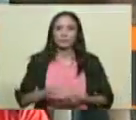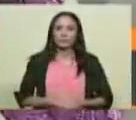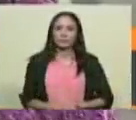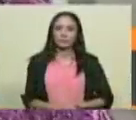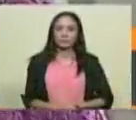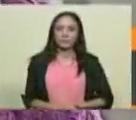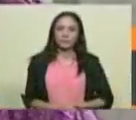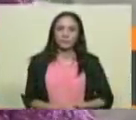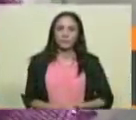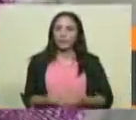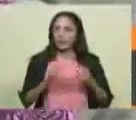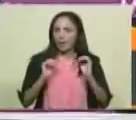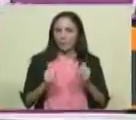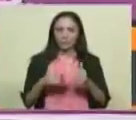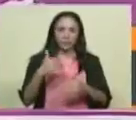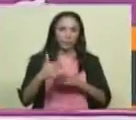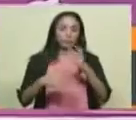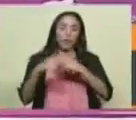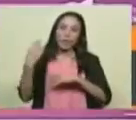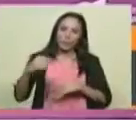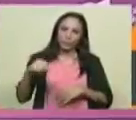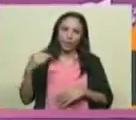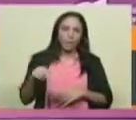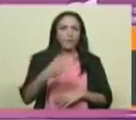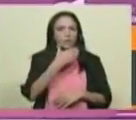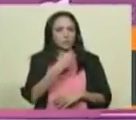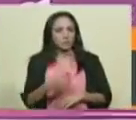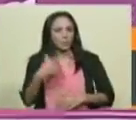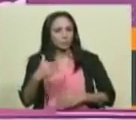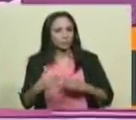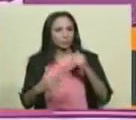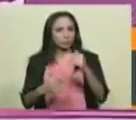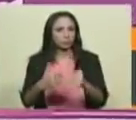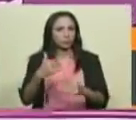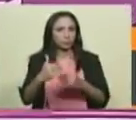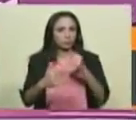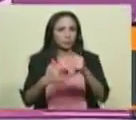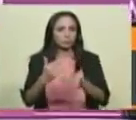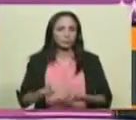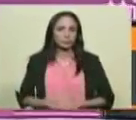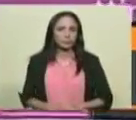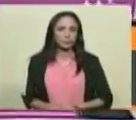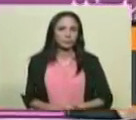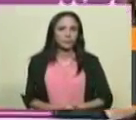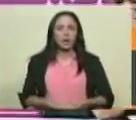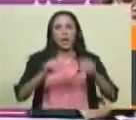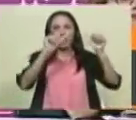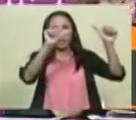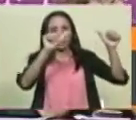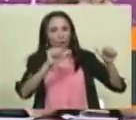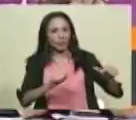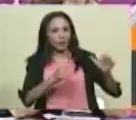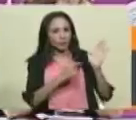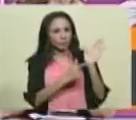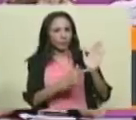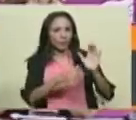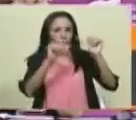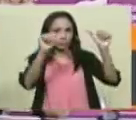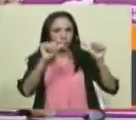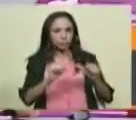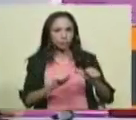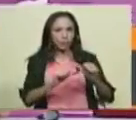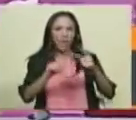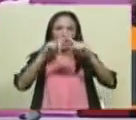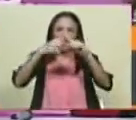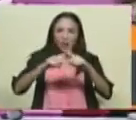Y así empezamos en noviembre, diciembre, con una tabla de protección